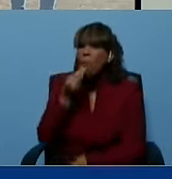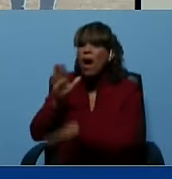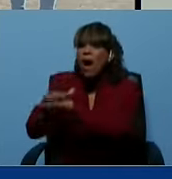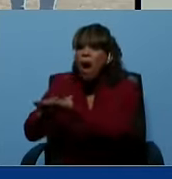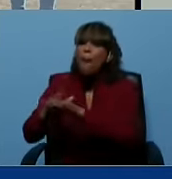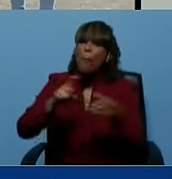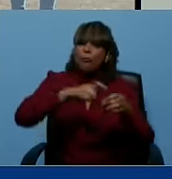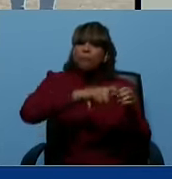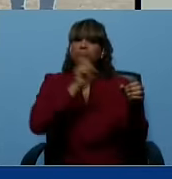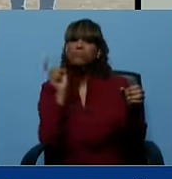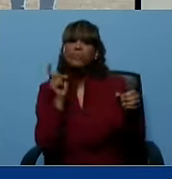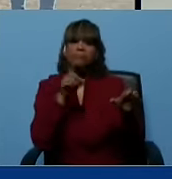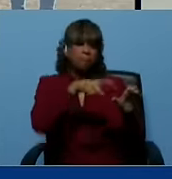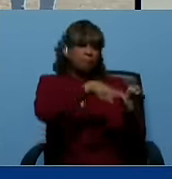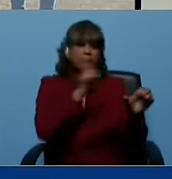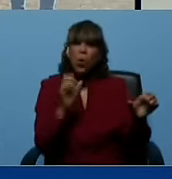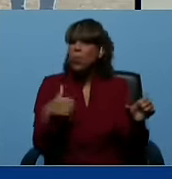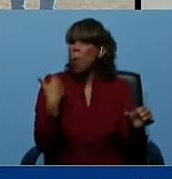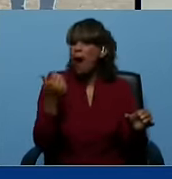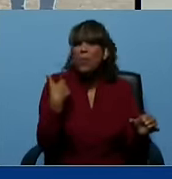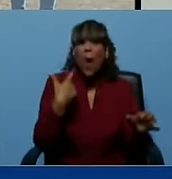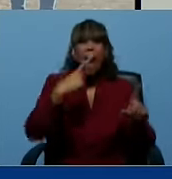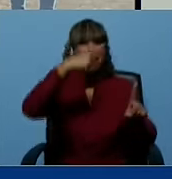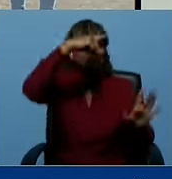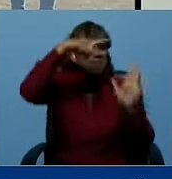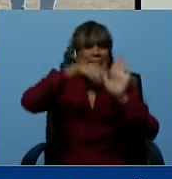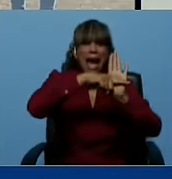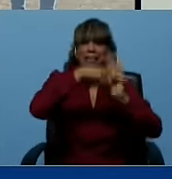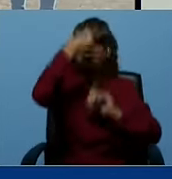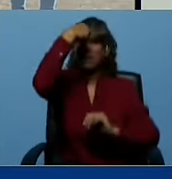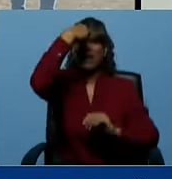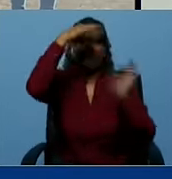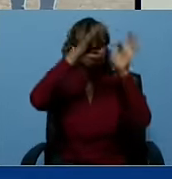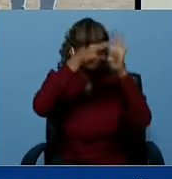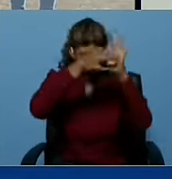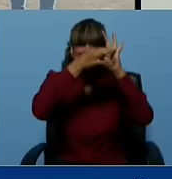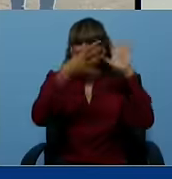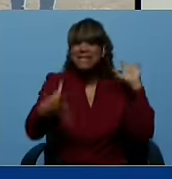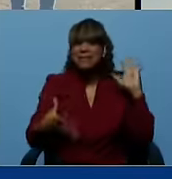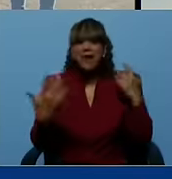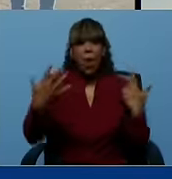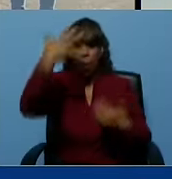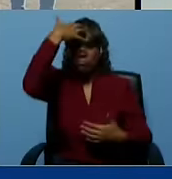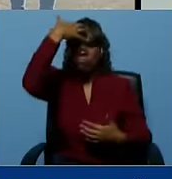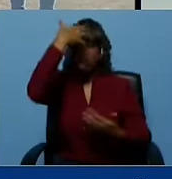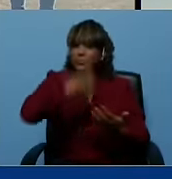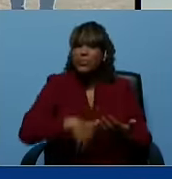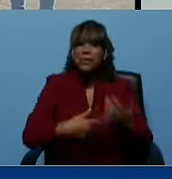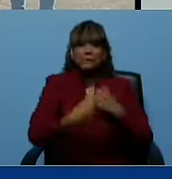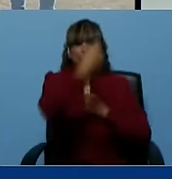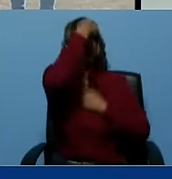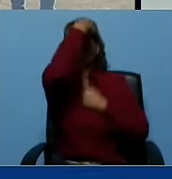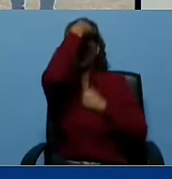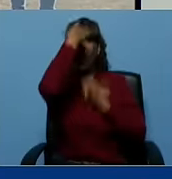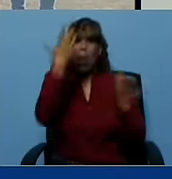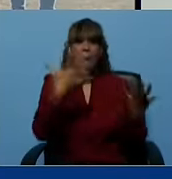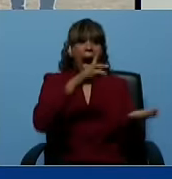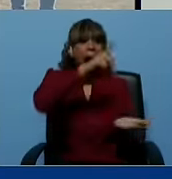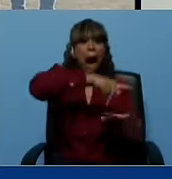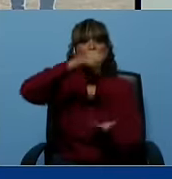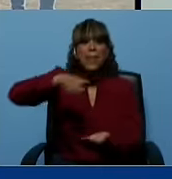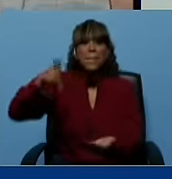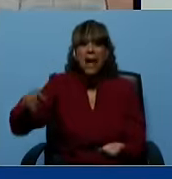desinstala cualquier cosa negativa de tu mente. Y los que instalaron la aplicación